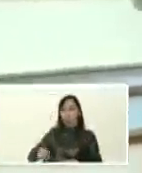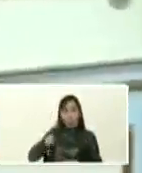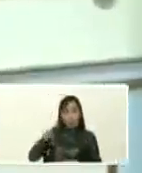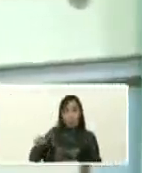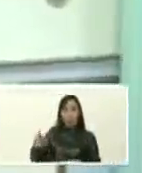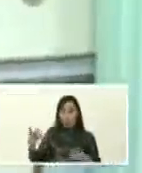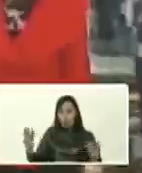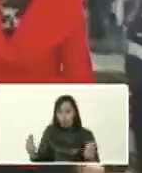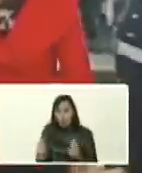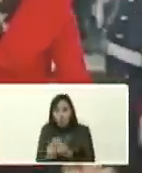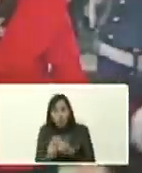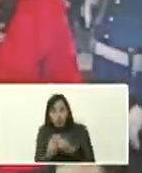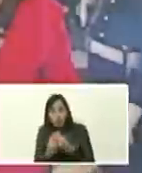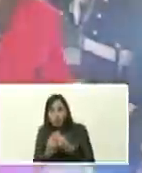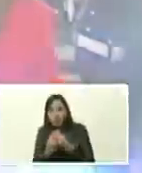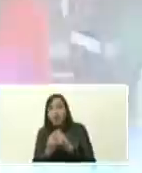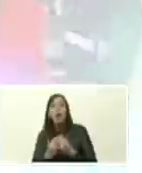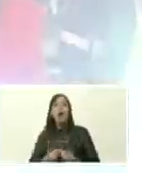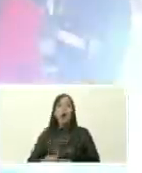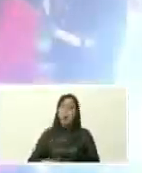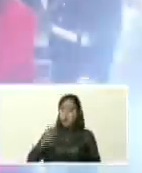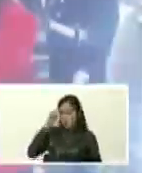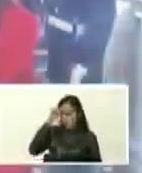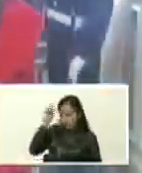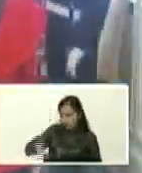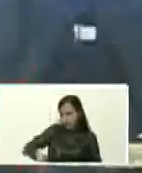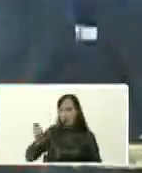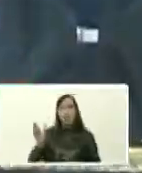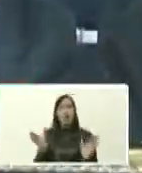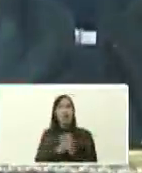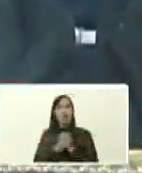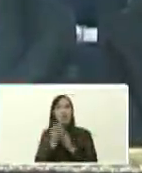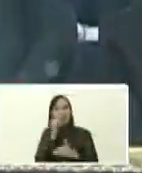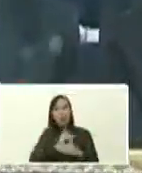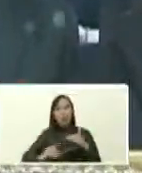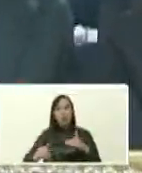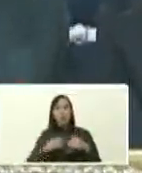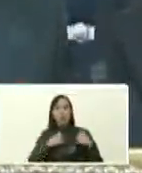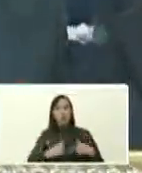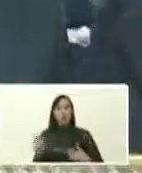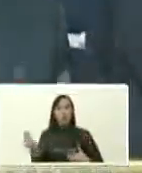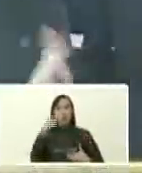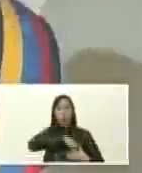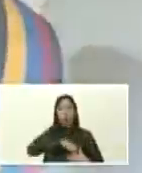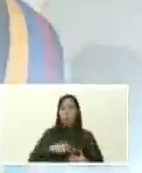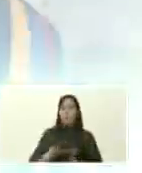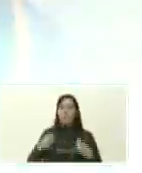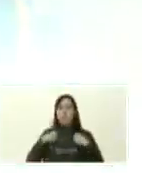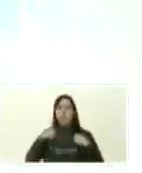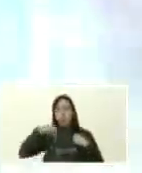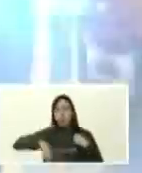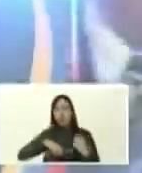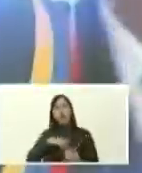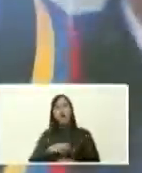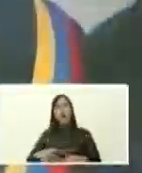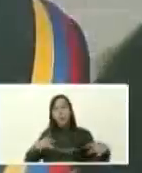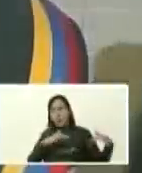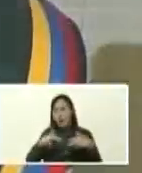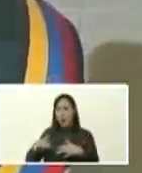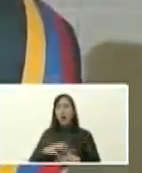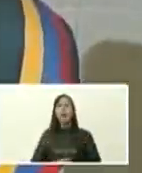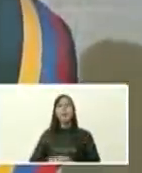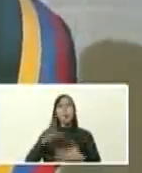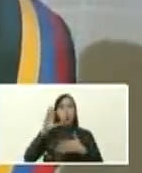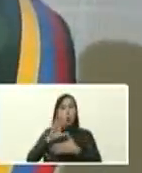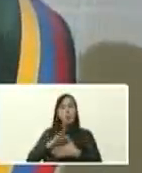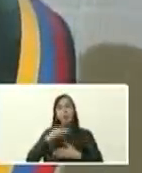Yo, sencillamente, le rindo tributo a ese grande amigo que llevaré en este corazón y estará vivo en esta batalla por la patria grande, por la